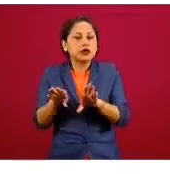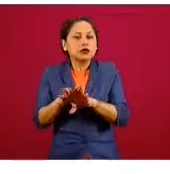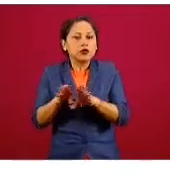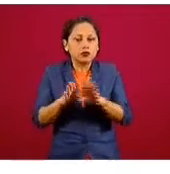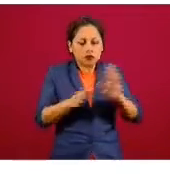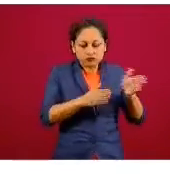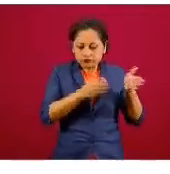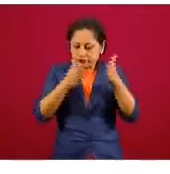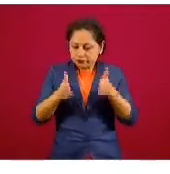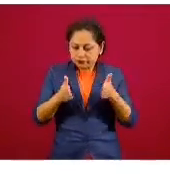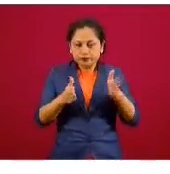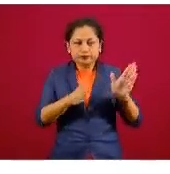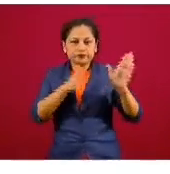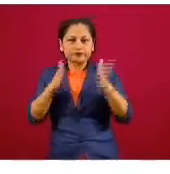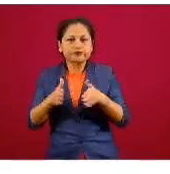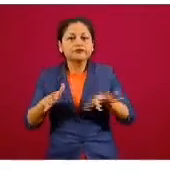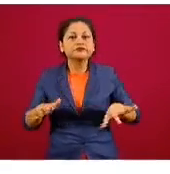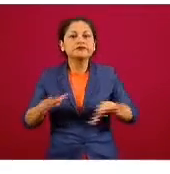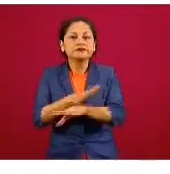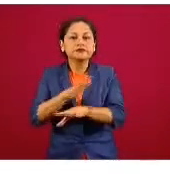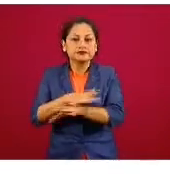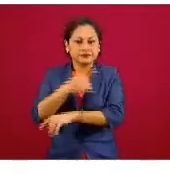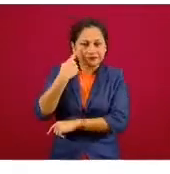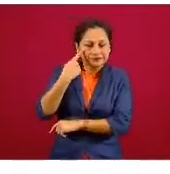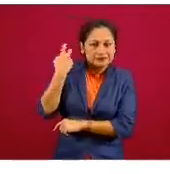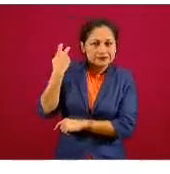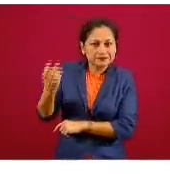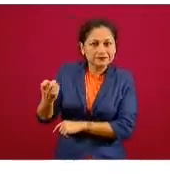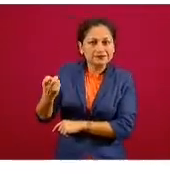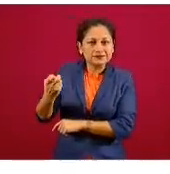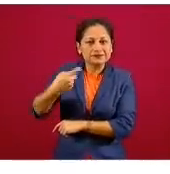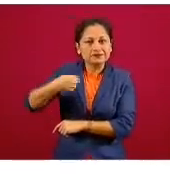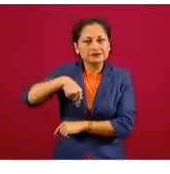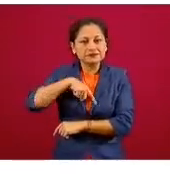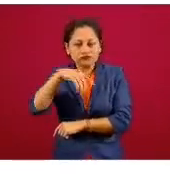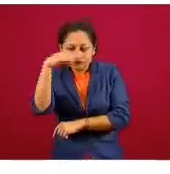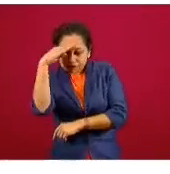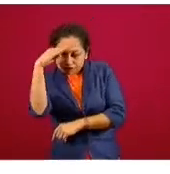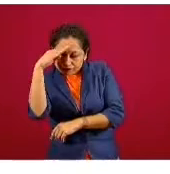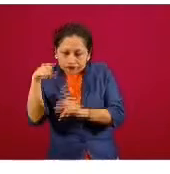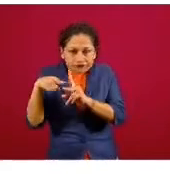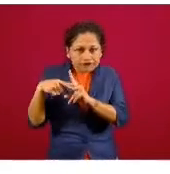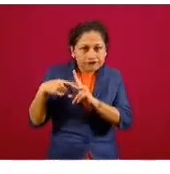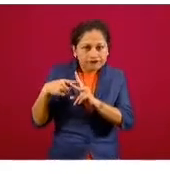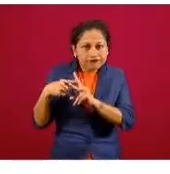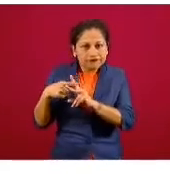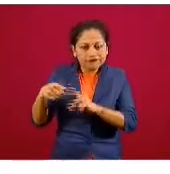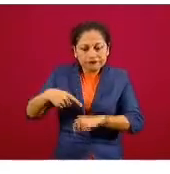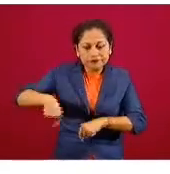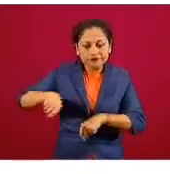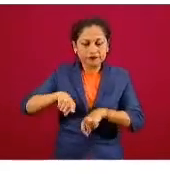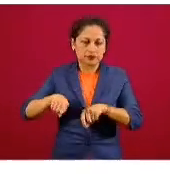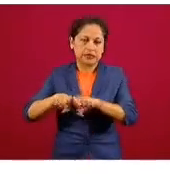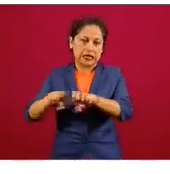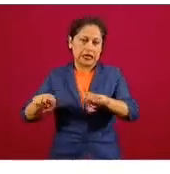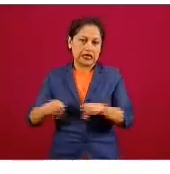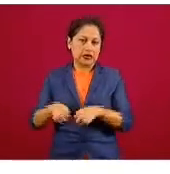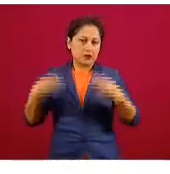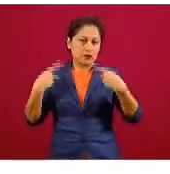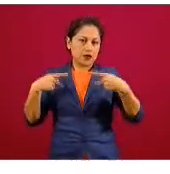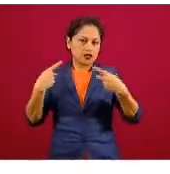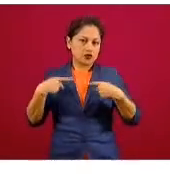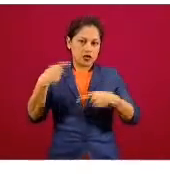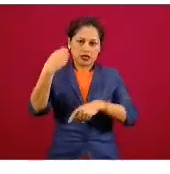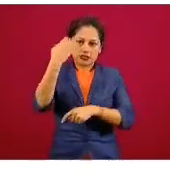ustedes los datos reales, los datos observados y las proyecciones que han hecho especialistas en epidemiología matemática